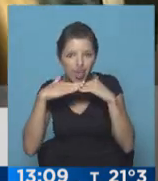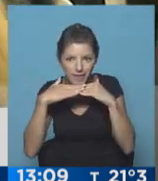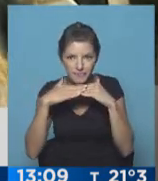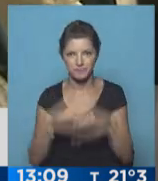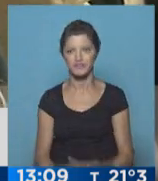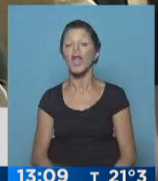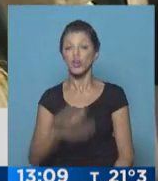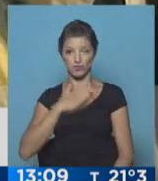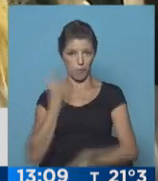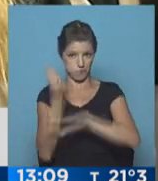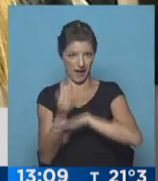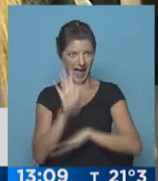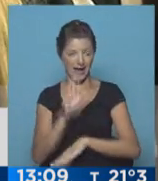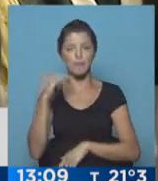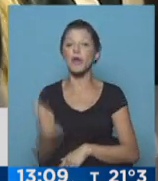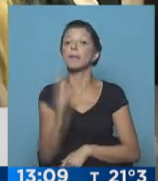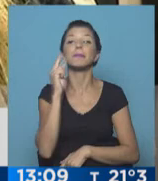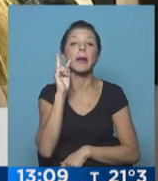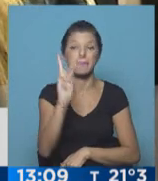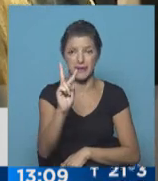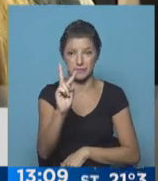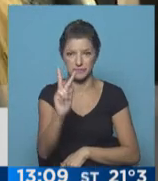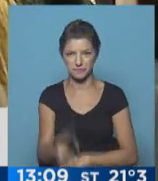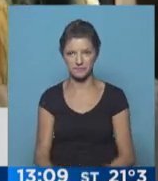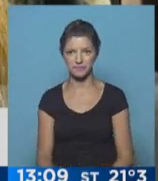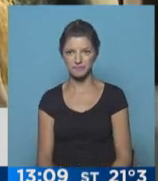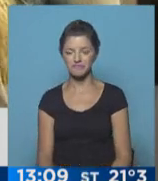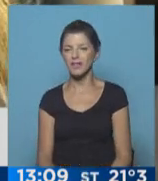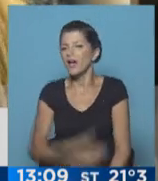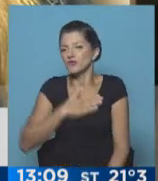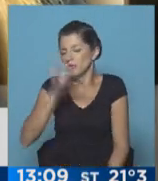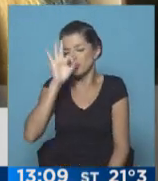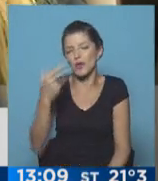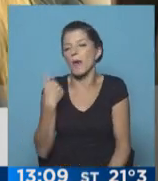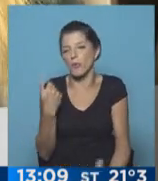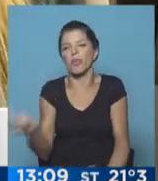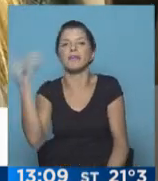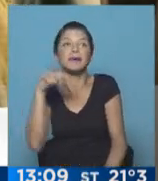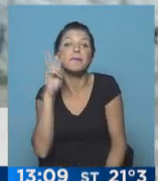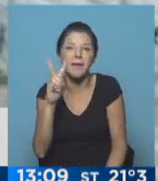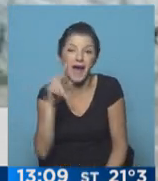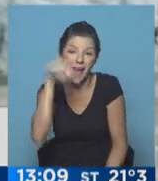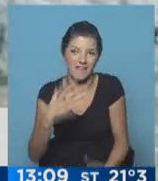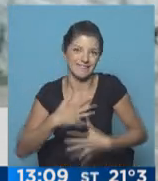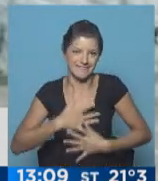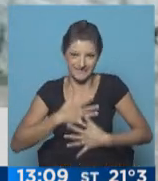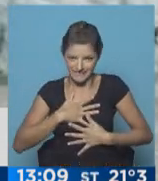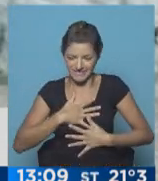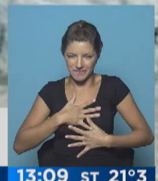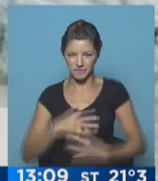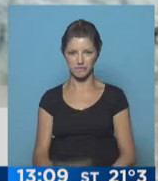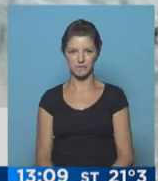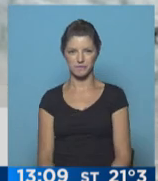de Calafate, pero la primera vez que veo la caída del puente. Nunca tuve la oportunidad de poder venir a verla, así que estoy contenta, feliz.